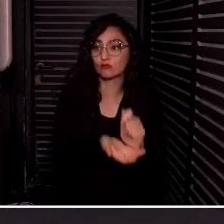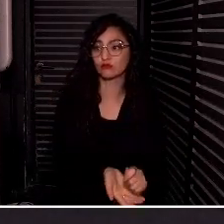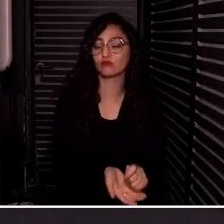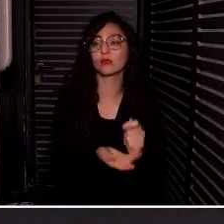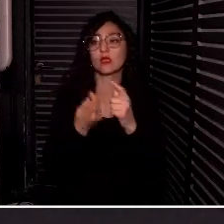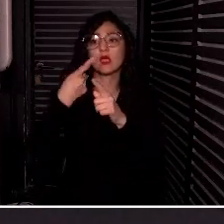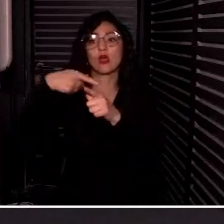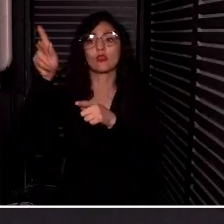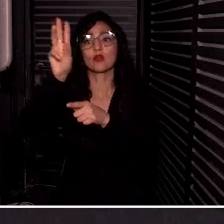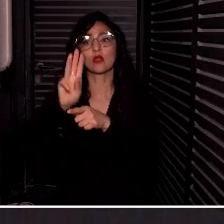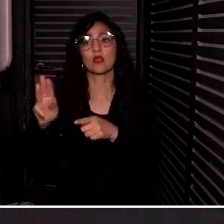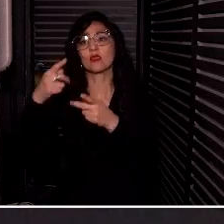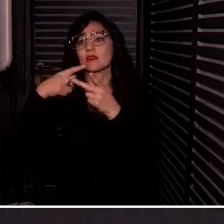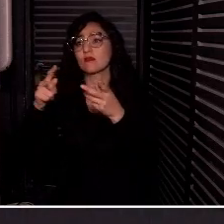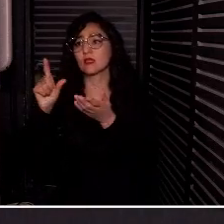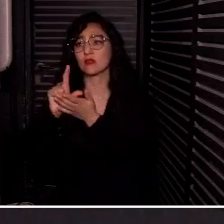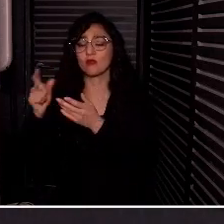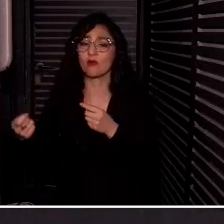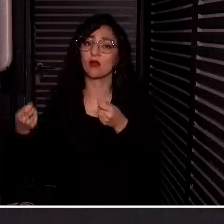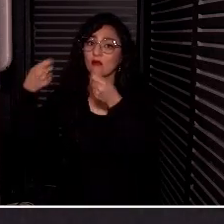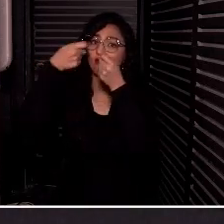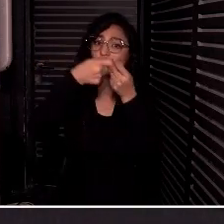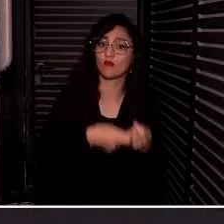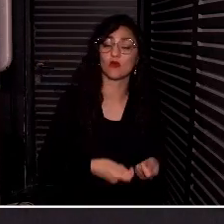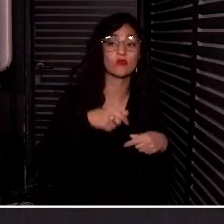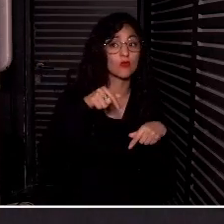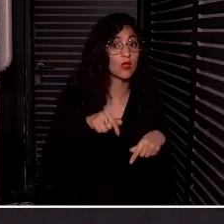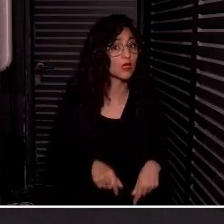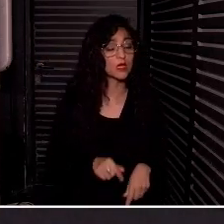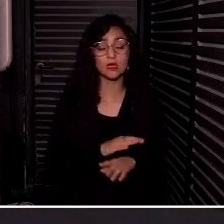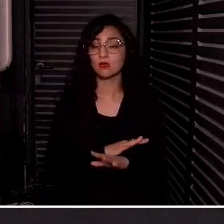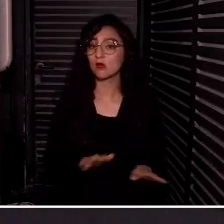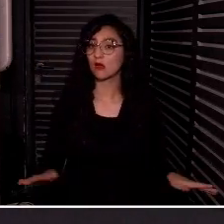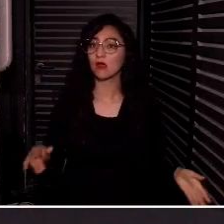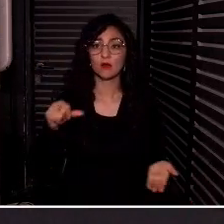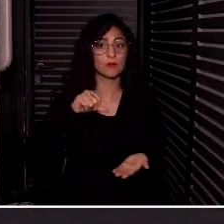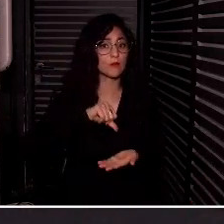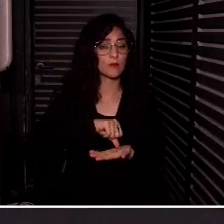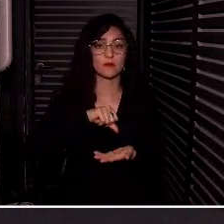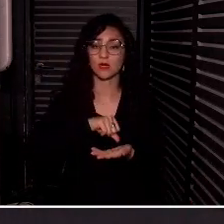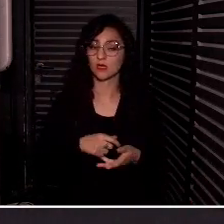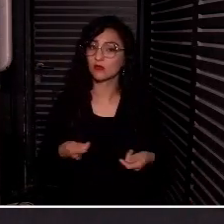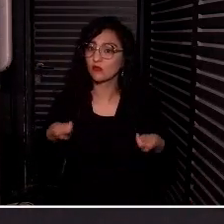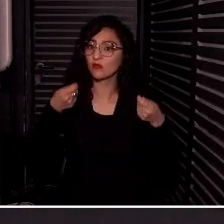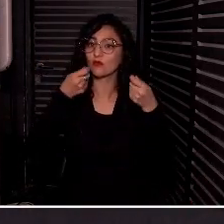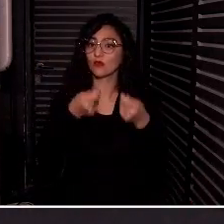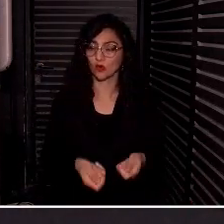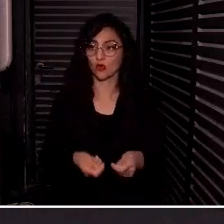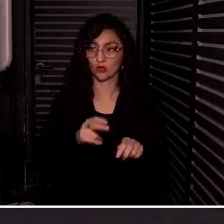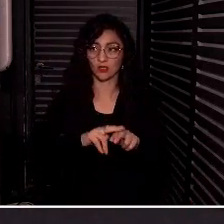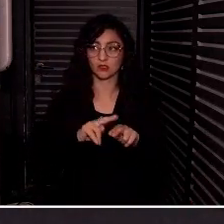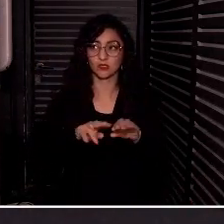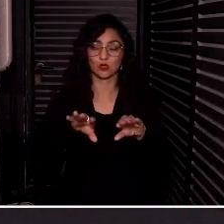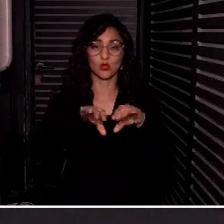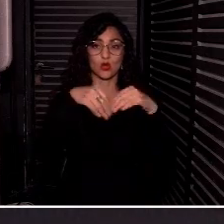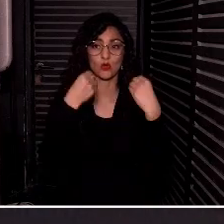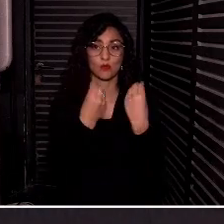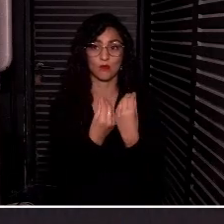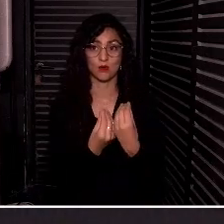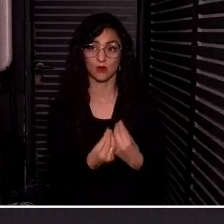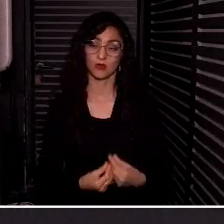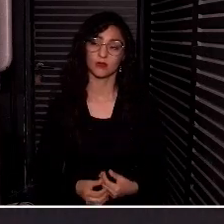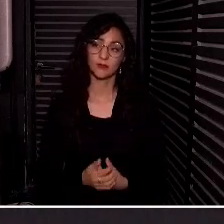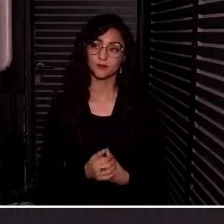canada estamos haciendo cosas donde ningún canal ningún país está financiando la totalidad de una producción Mariana